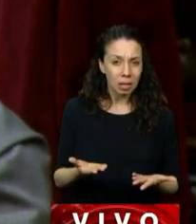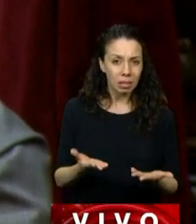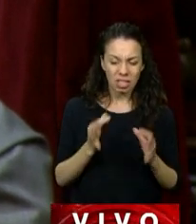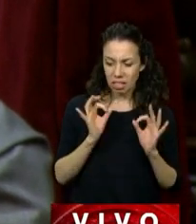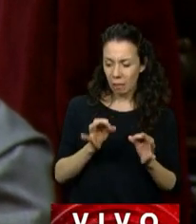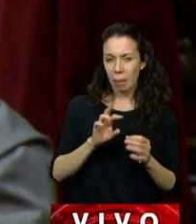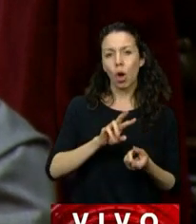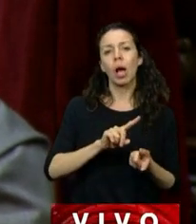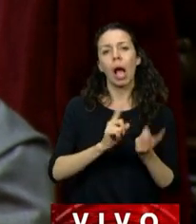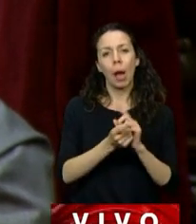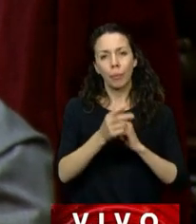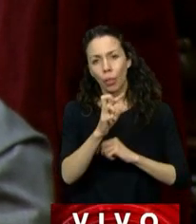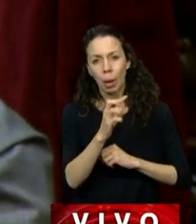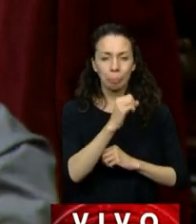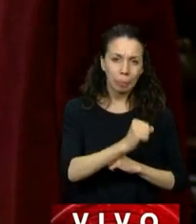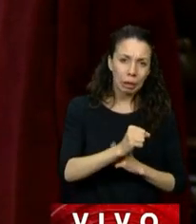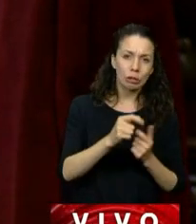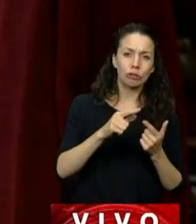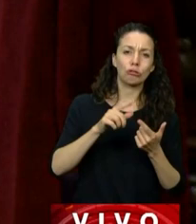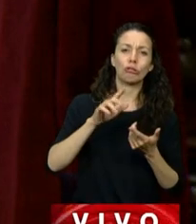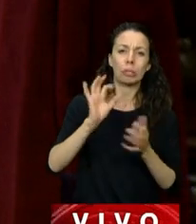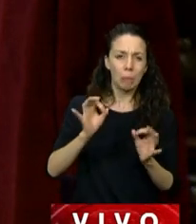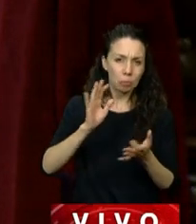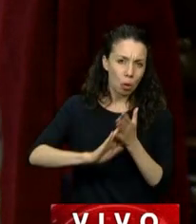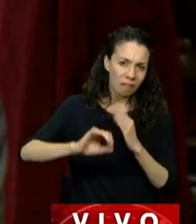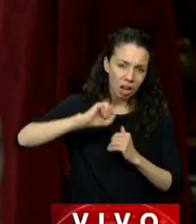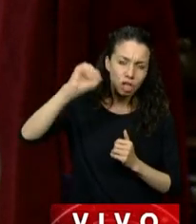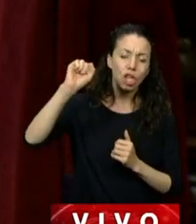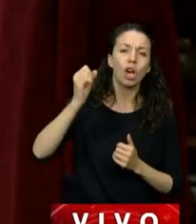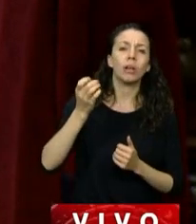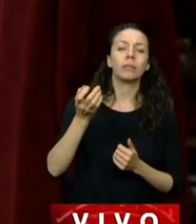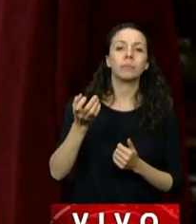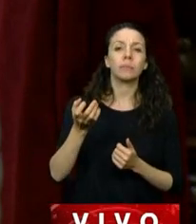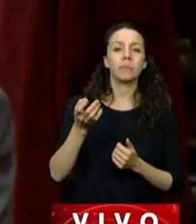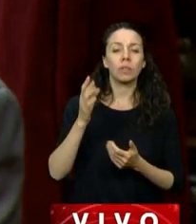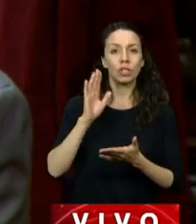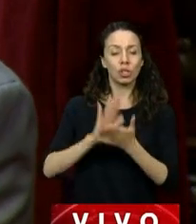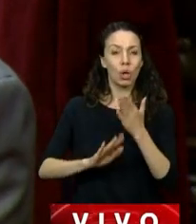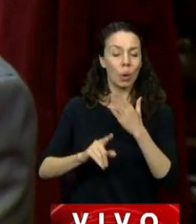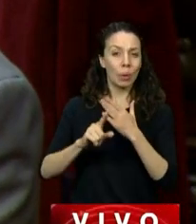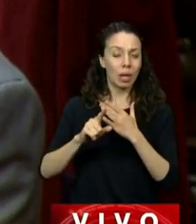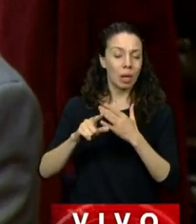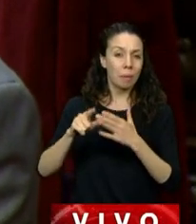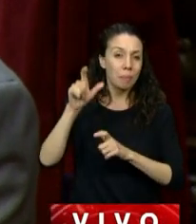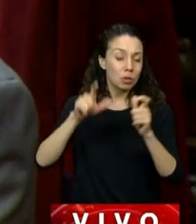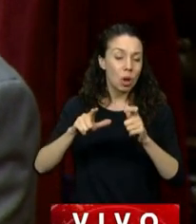hay, de la inflación, de lo que el crecimiento cruel que hay de la